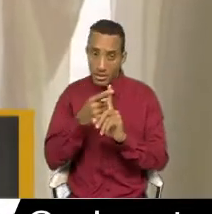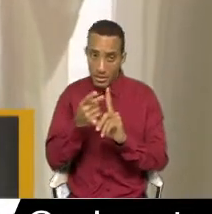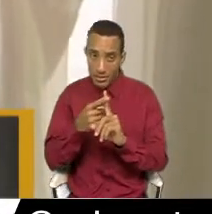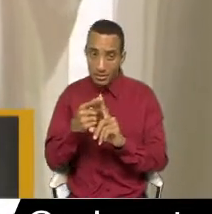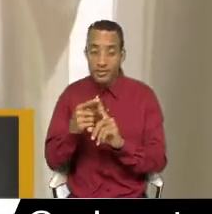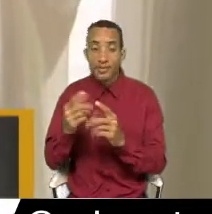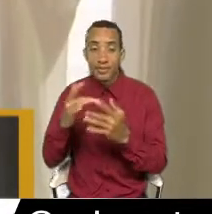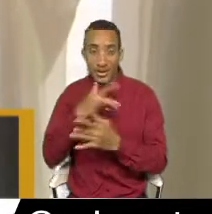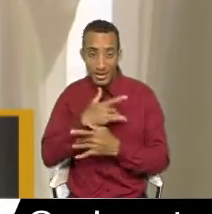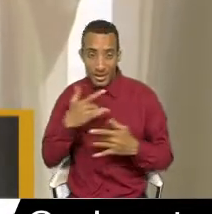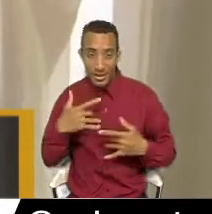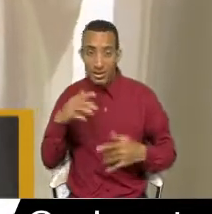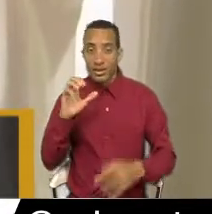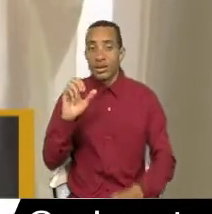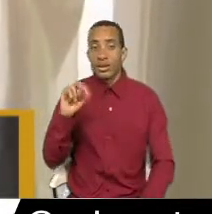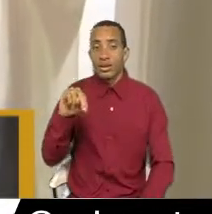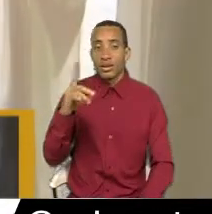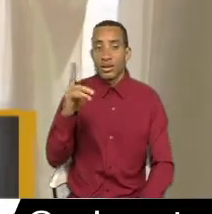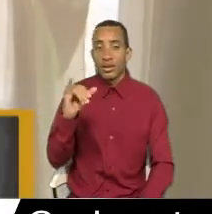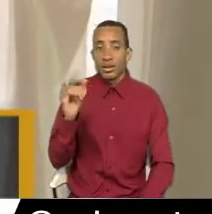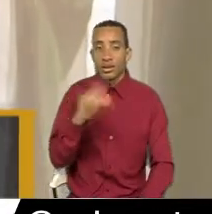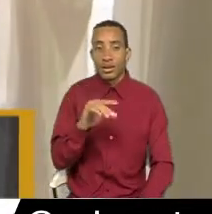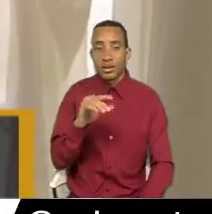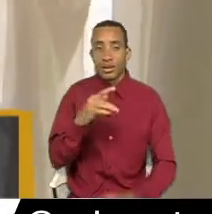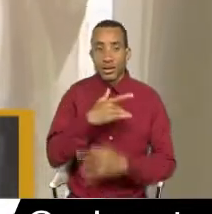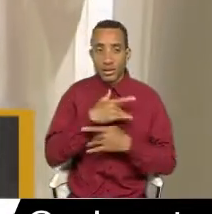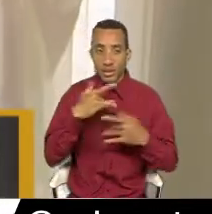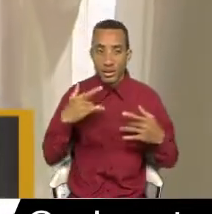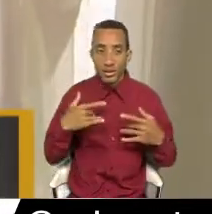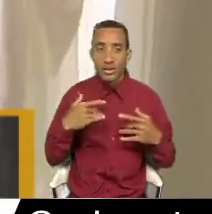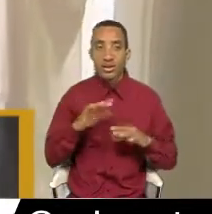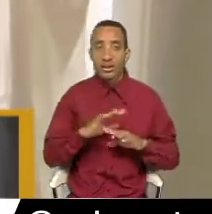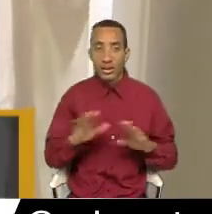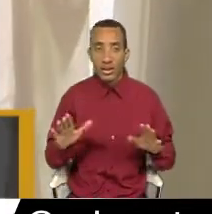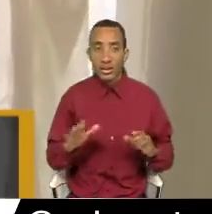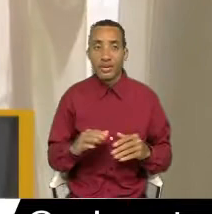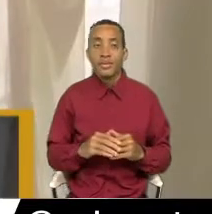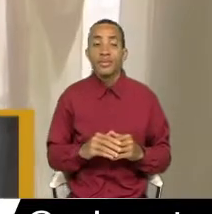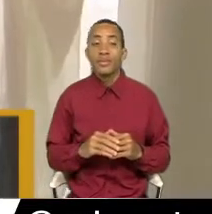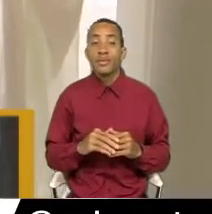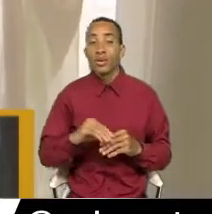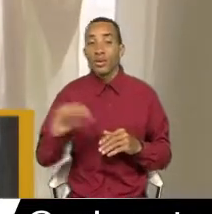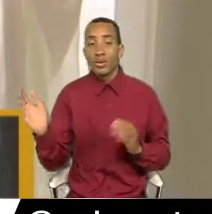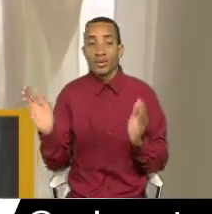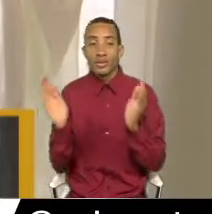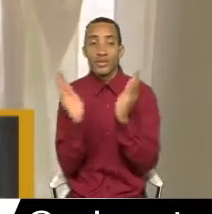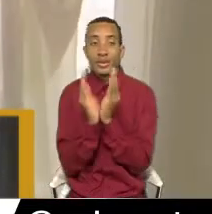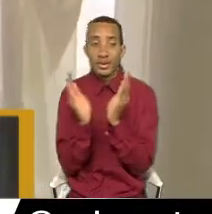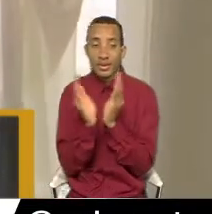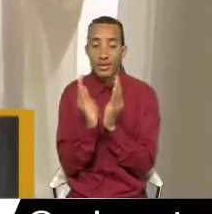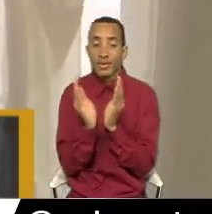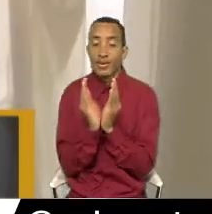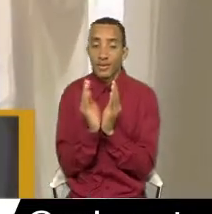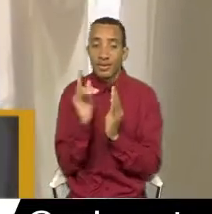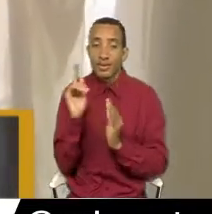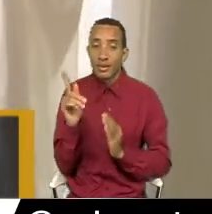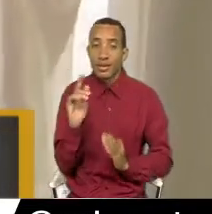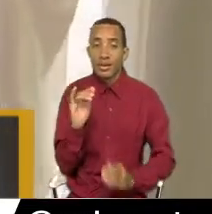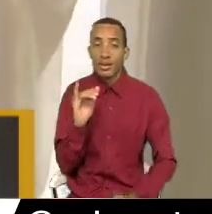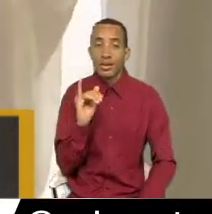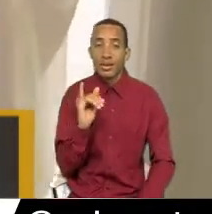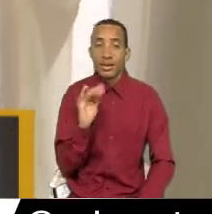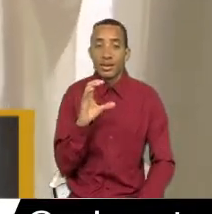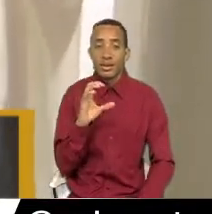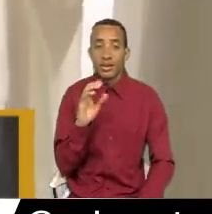Endisalud me solucionaron, pues ahí me tuvo que meter la mano ICBF porque yo soy madre sustituta, ellos me ayudaron y me sacaron y me